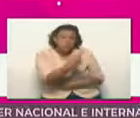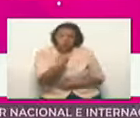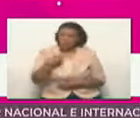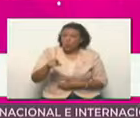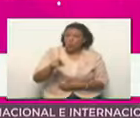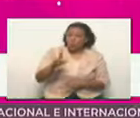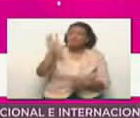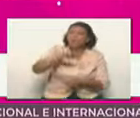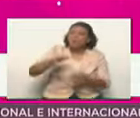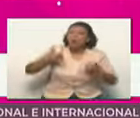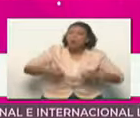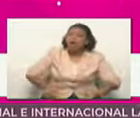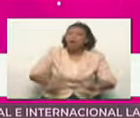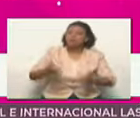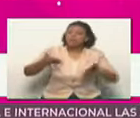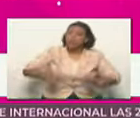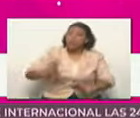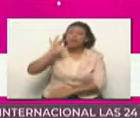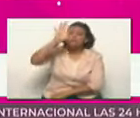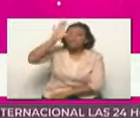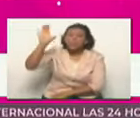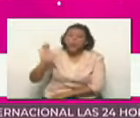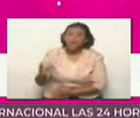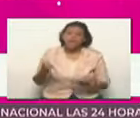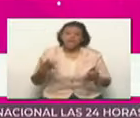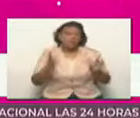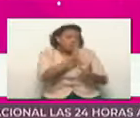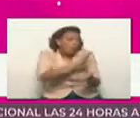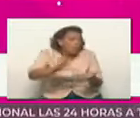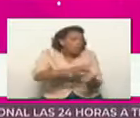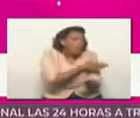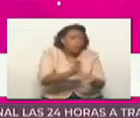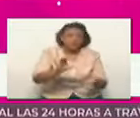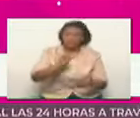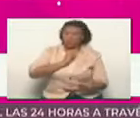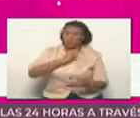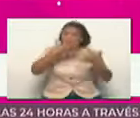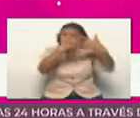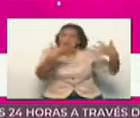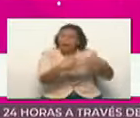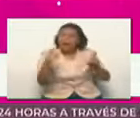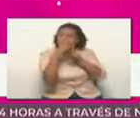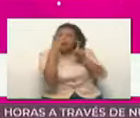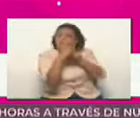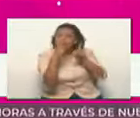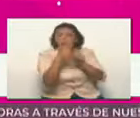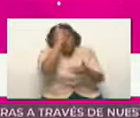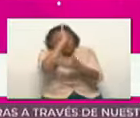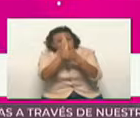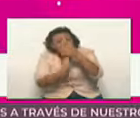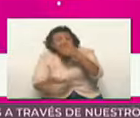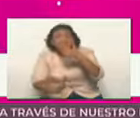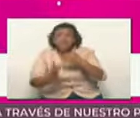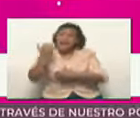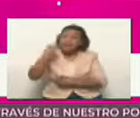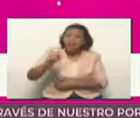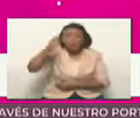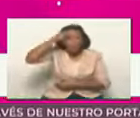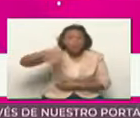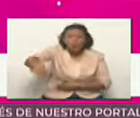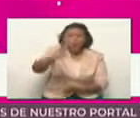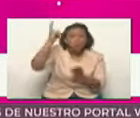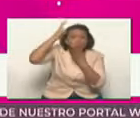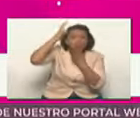nacionalidad, ni tu música, ni tu forma de ser. Ya no importa inclusive la humildad que tienen nuestros pueblos.